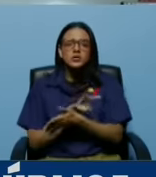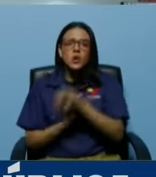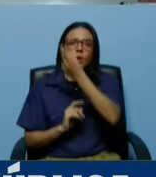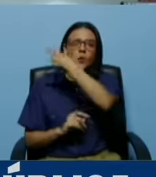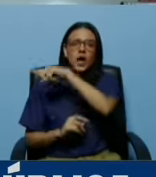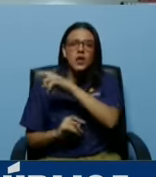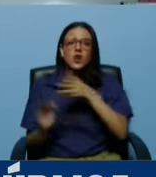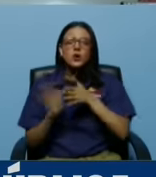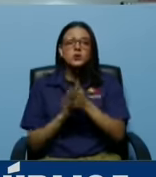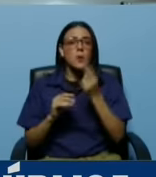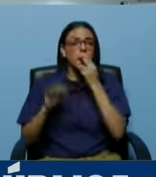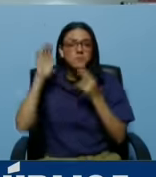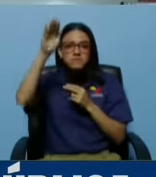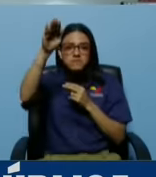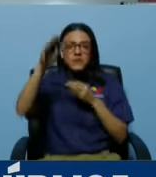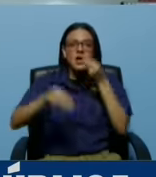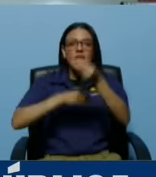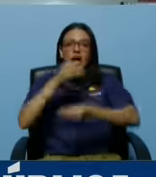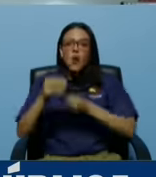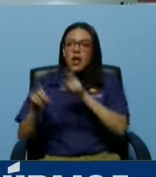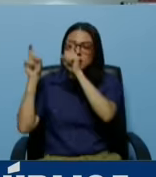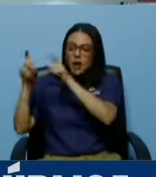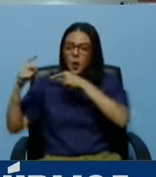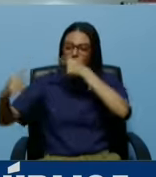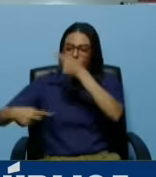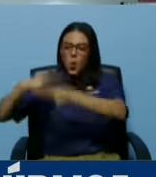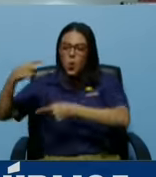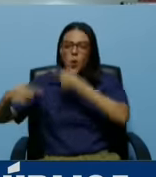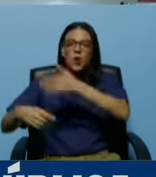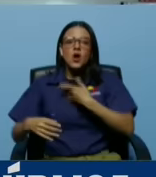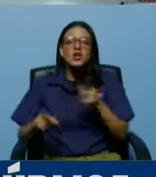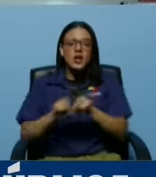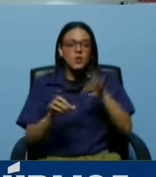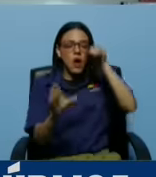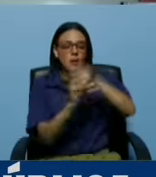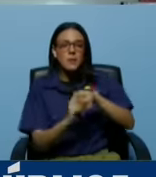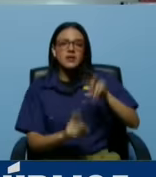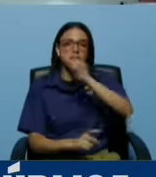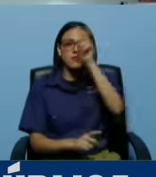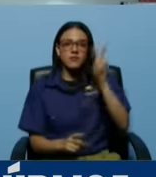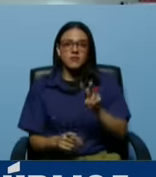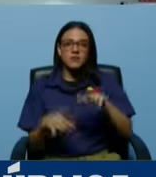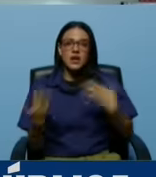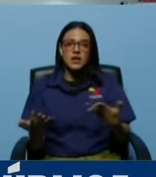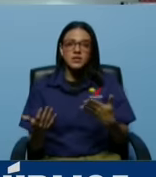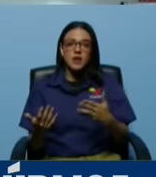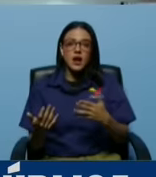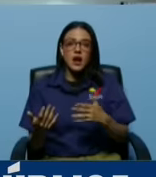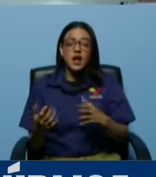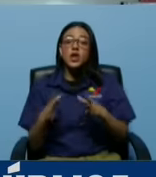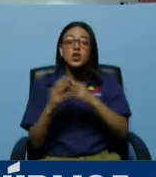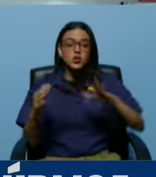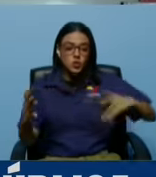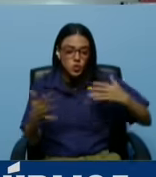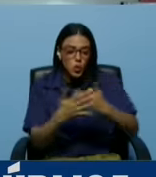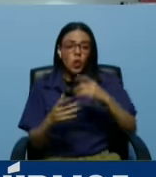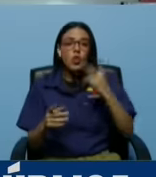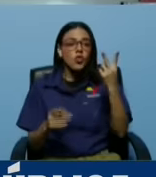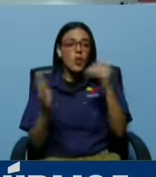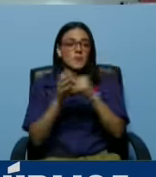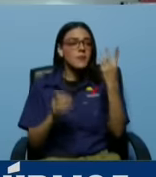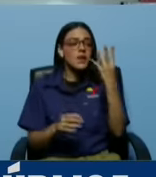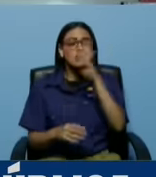del nazifascismo, del sionismo, que quisieron instalar en nuestro país durante todo este año 2024,